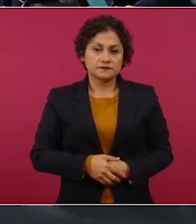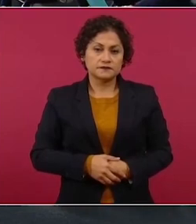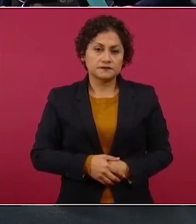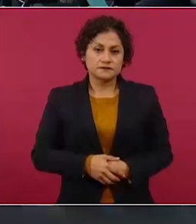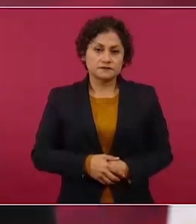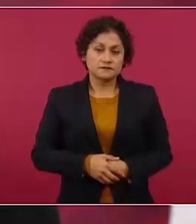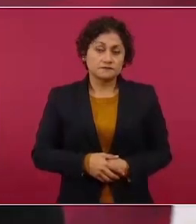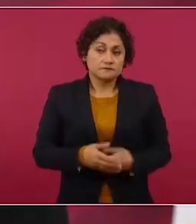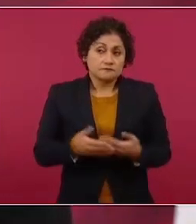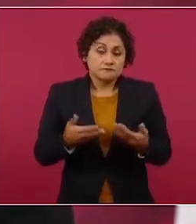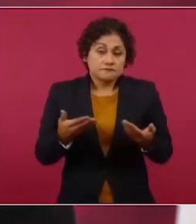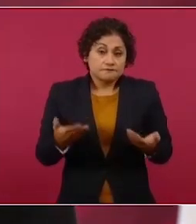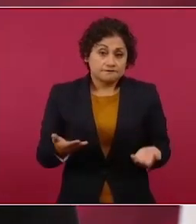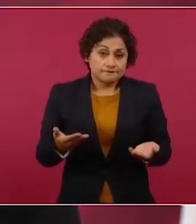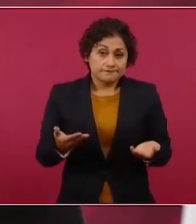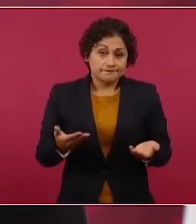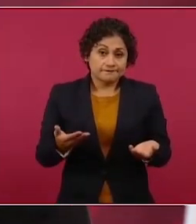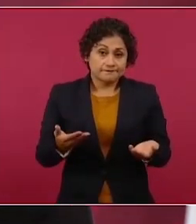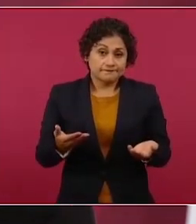pues la atención